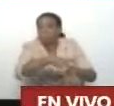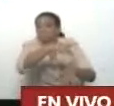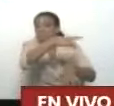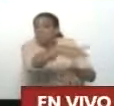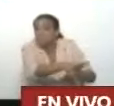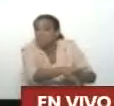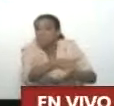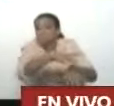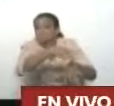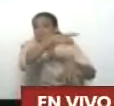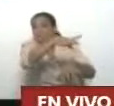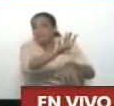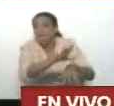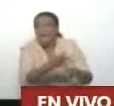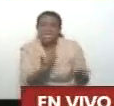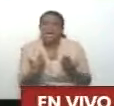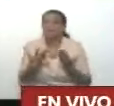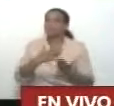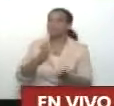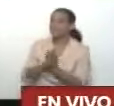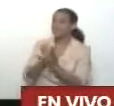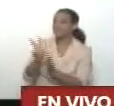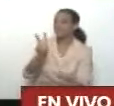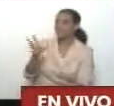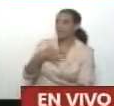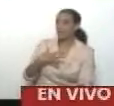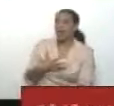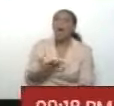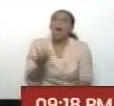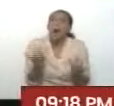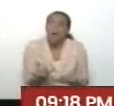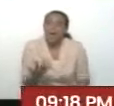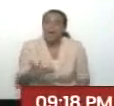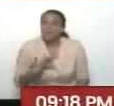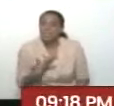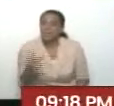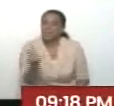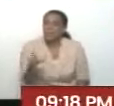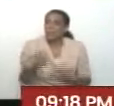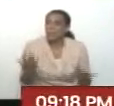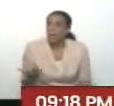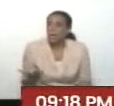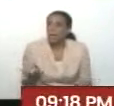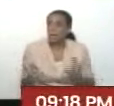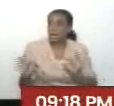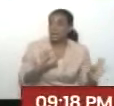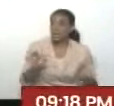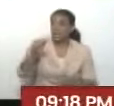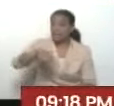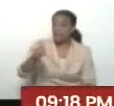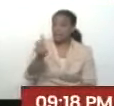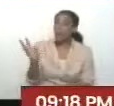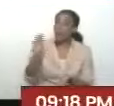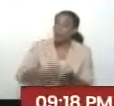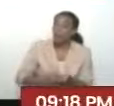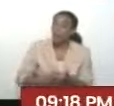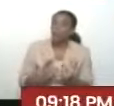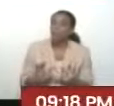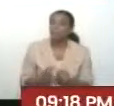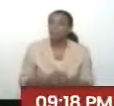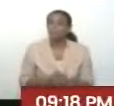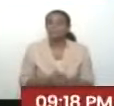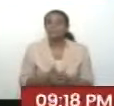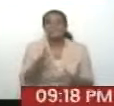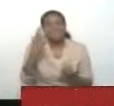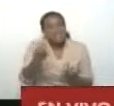Allá ellos, acá nosotros. ¿Cómo te sientes en Venezuela? ¿Cuándo haces una nueva gira en el país? Siempre es